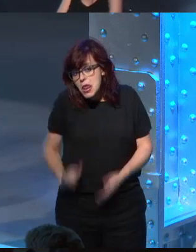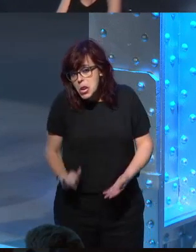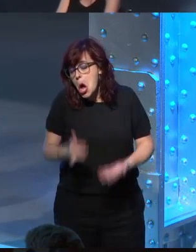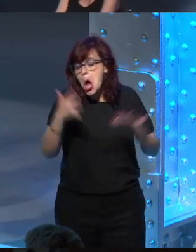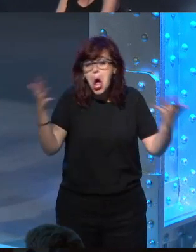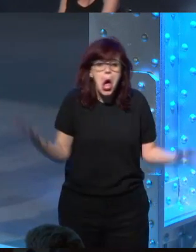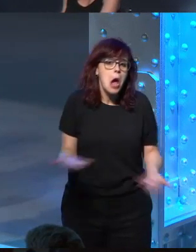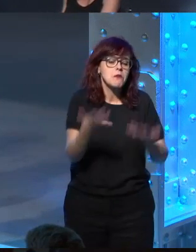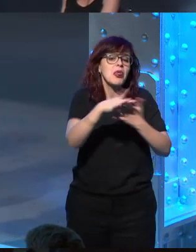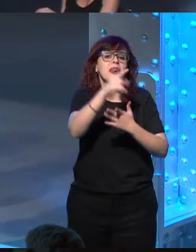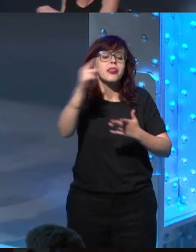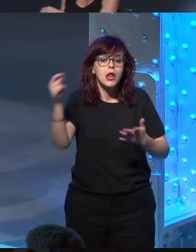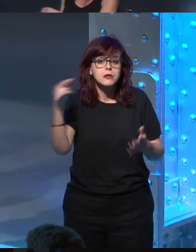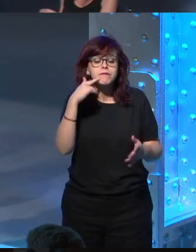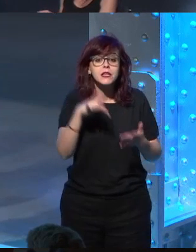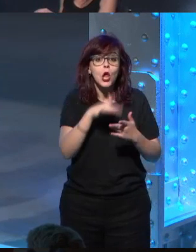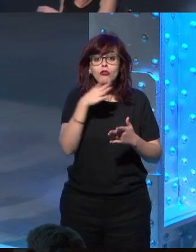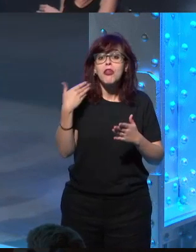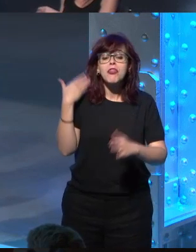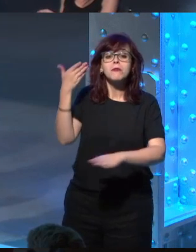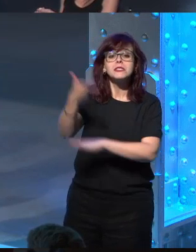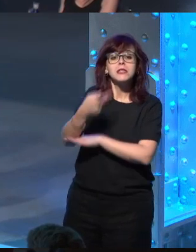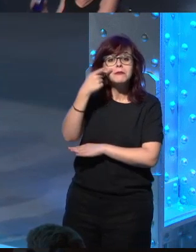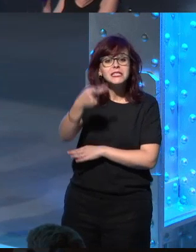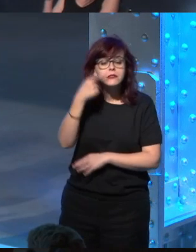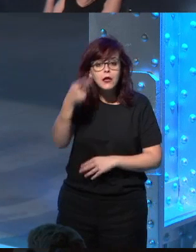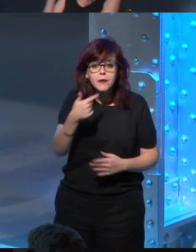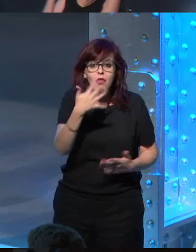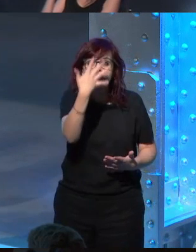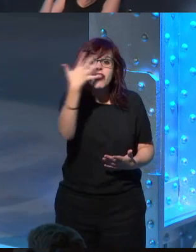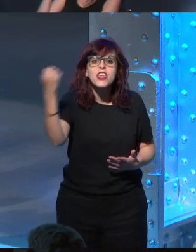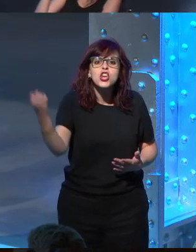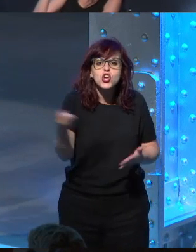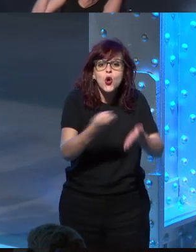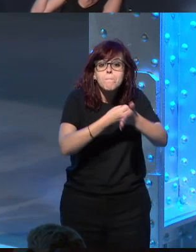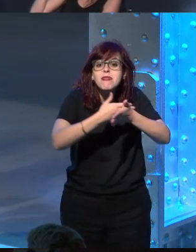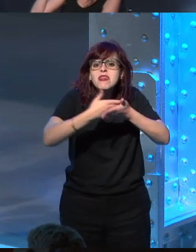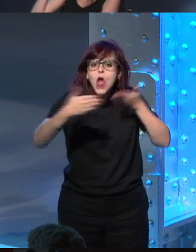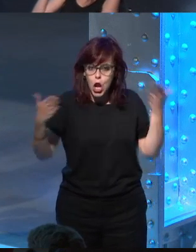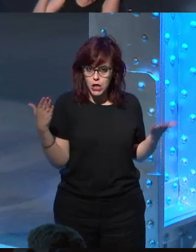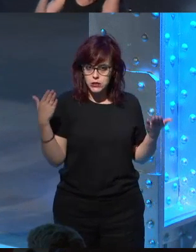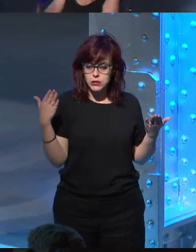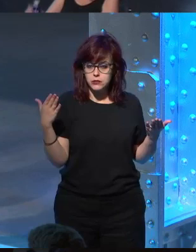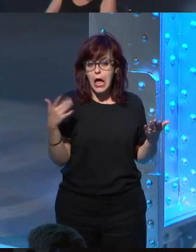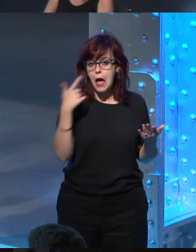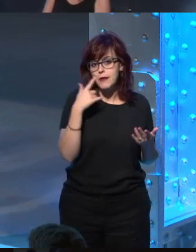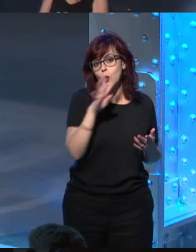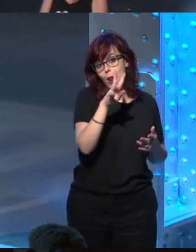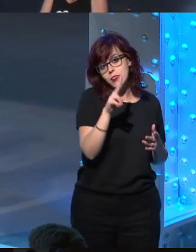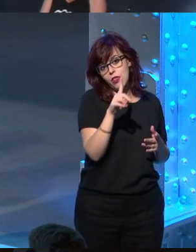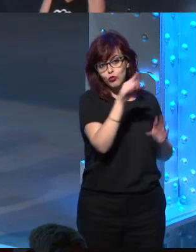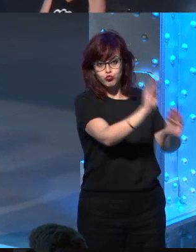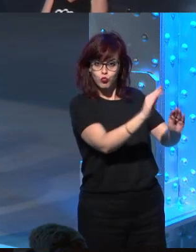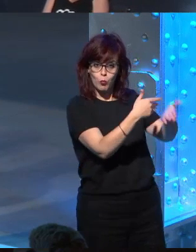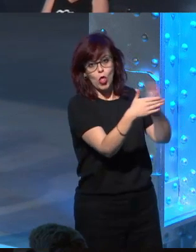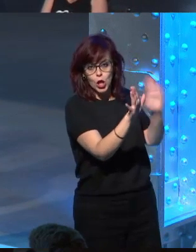100. Entonces, el otro día pregunté cuántas visitas llevamos acumuladas, llevamos 5 millones. Claro, no son los 42 millones vuestros, pero tampoco